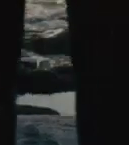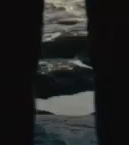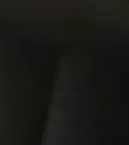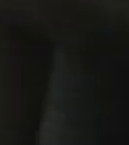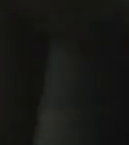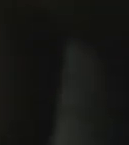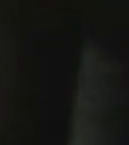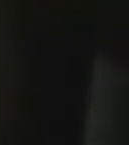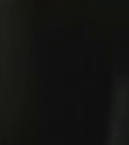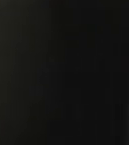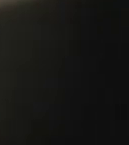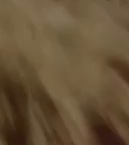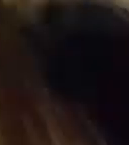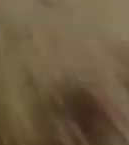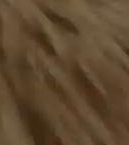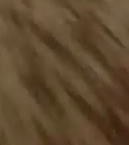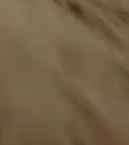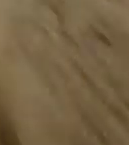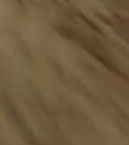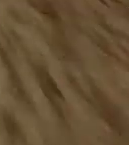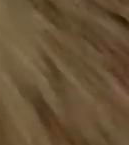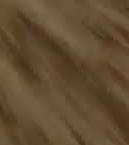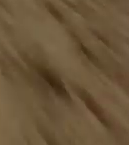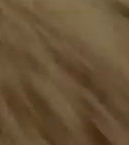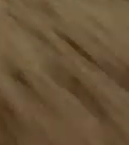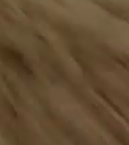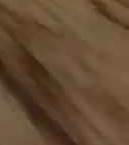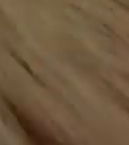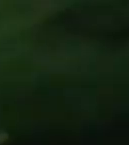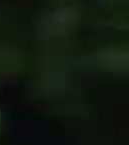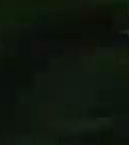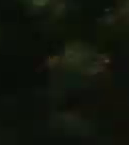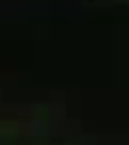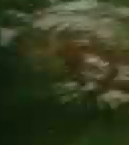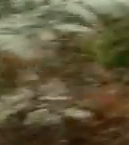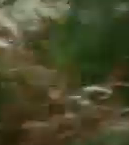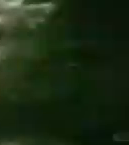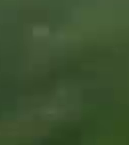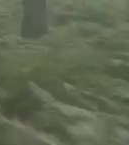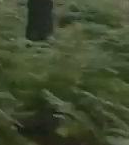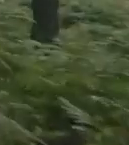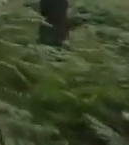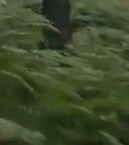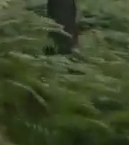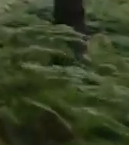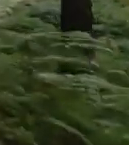isla de fortuna que tanto nos da. La isla de buena gente, tierra sagrada.